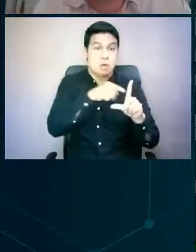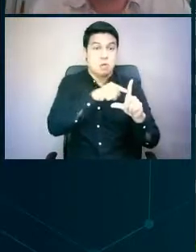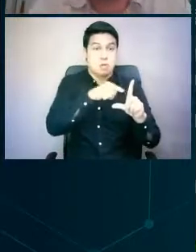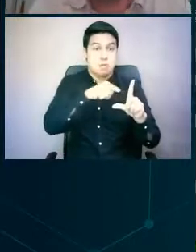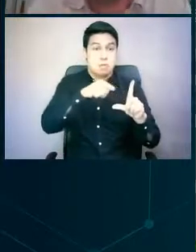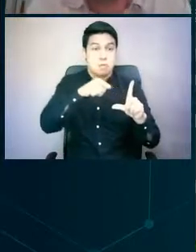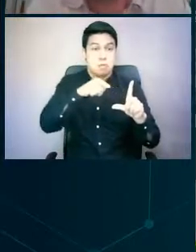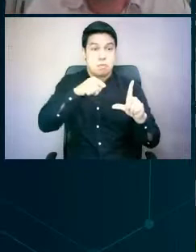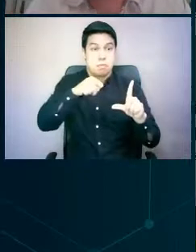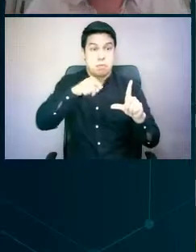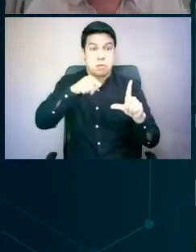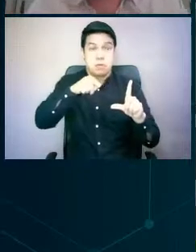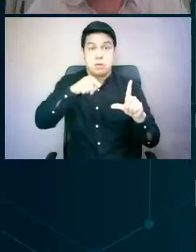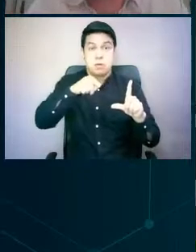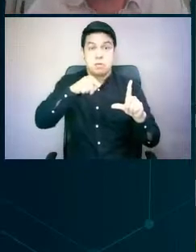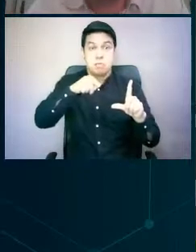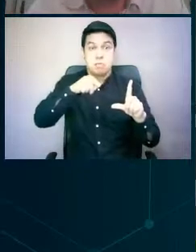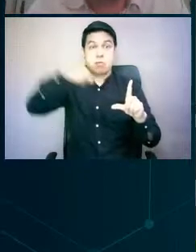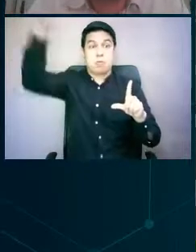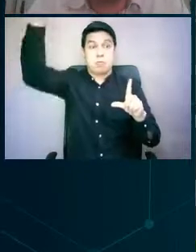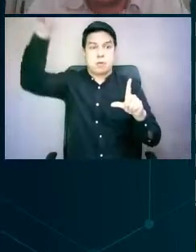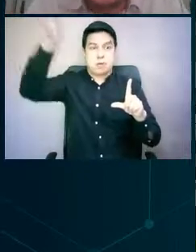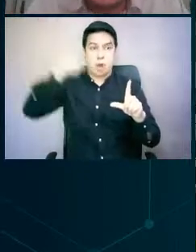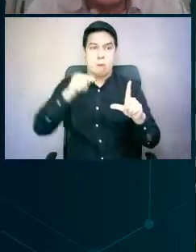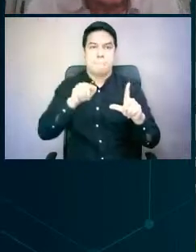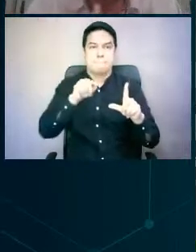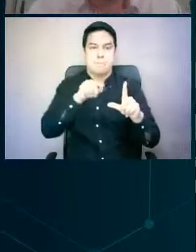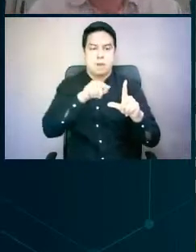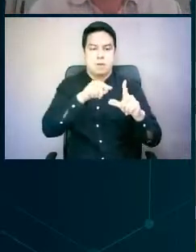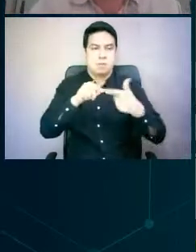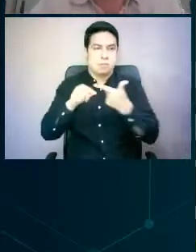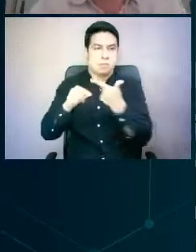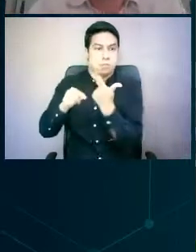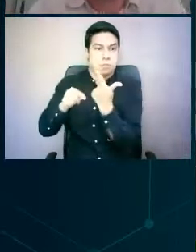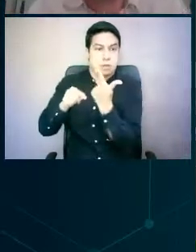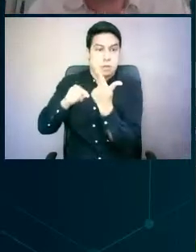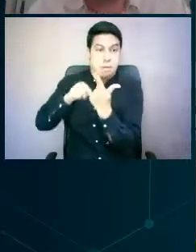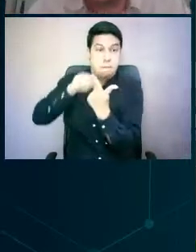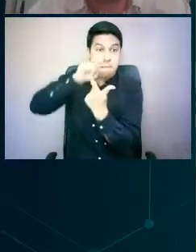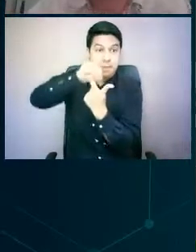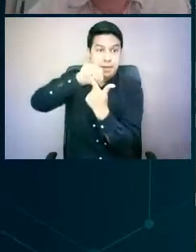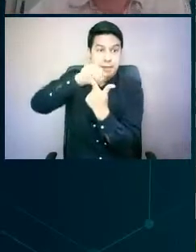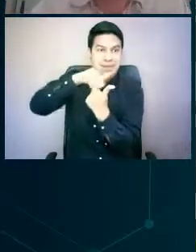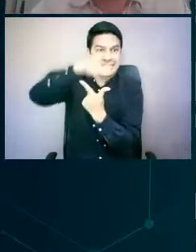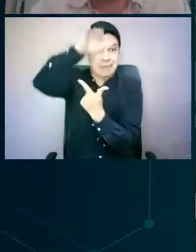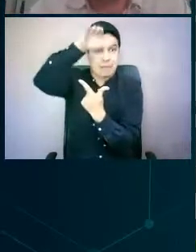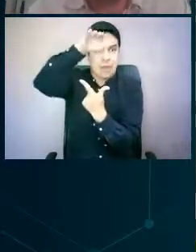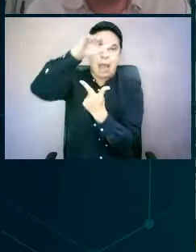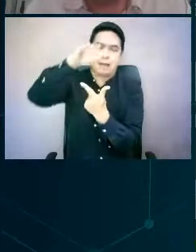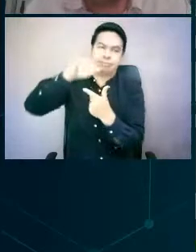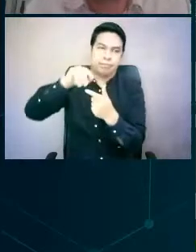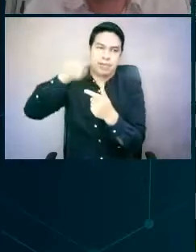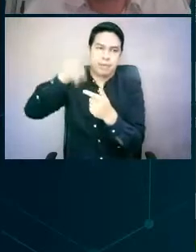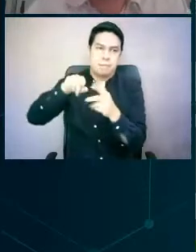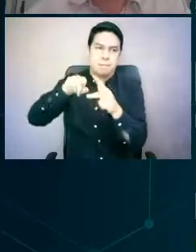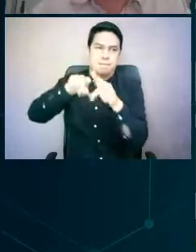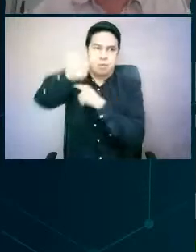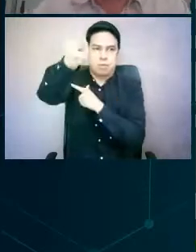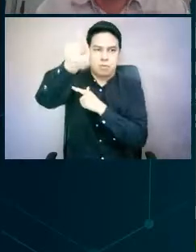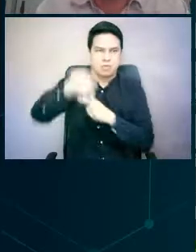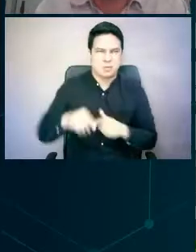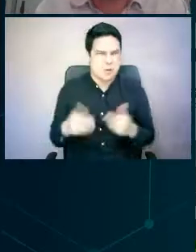zona de operación o una zona de disparo. Entonces, para entender un poco la filosofía, vamos a hacer un pequeño ejemplo,